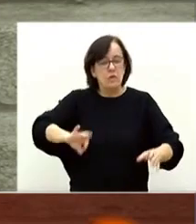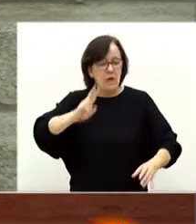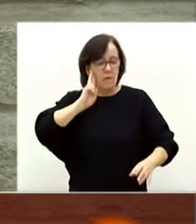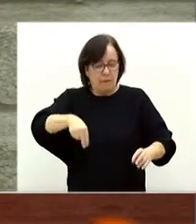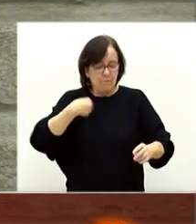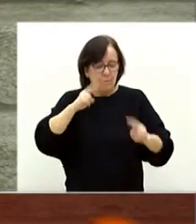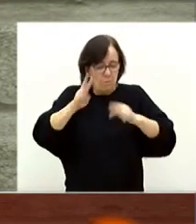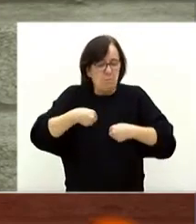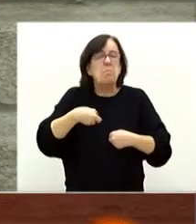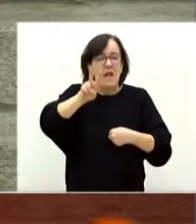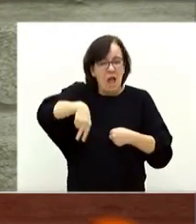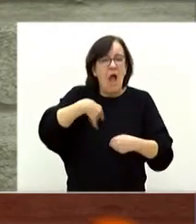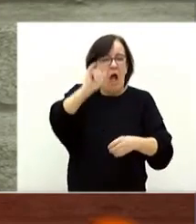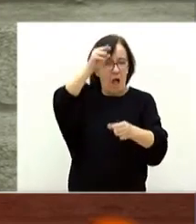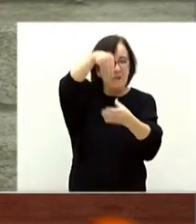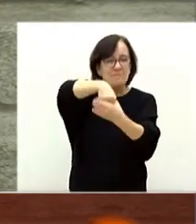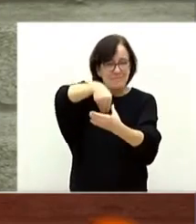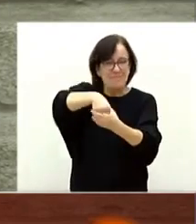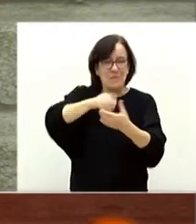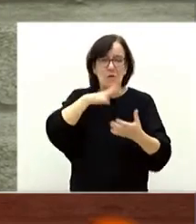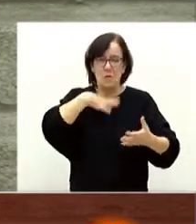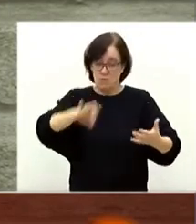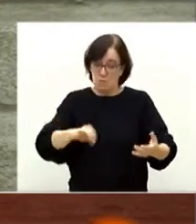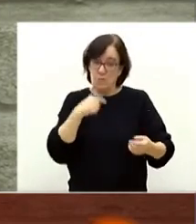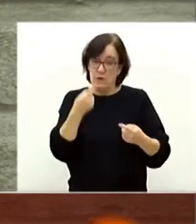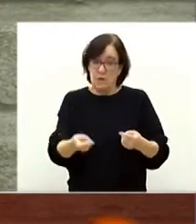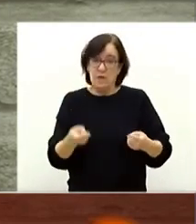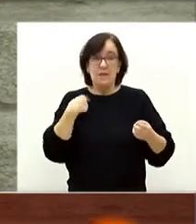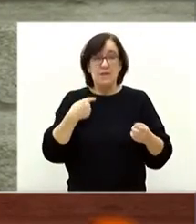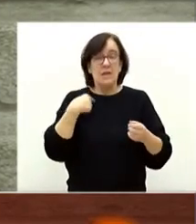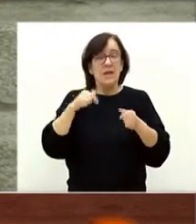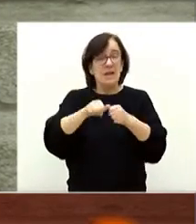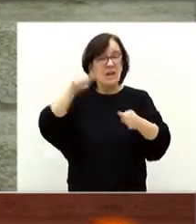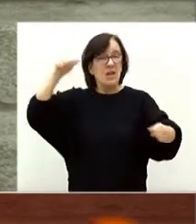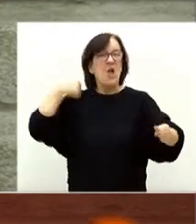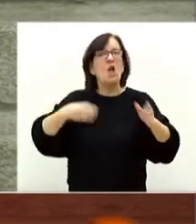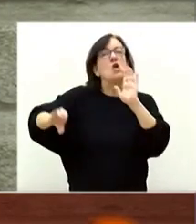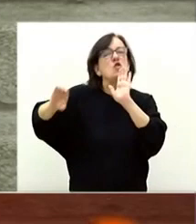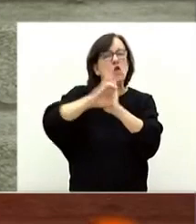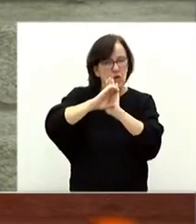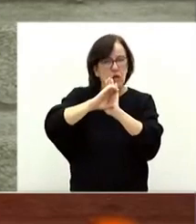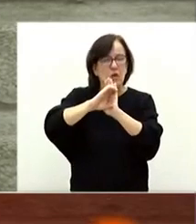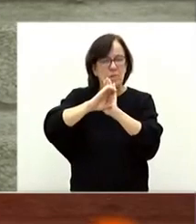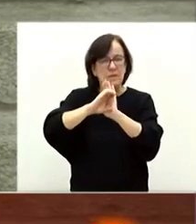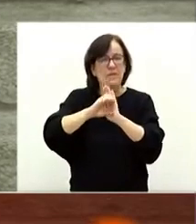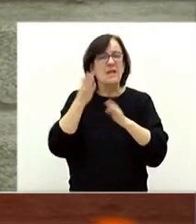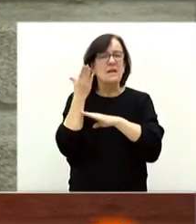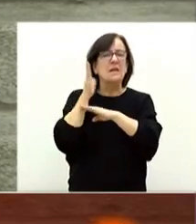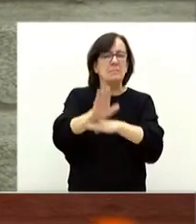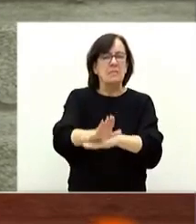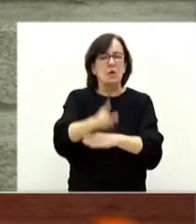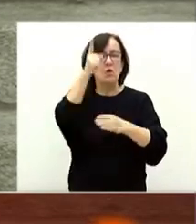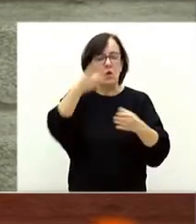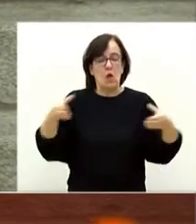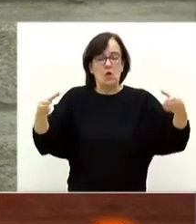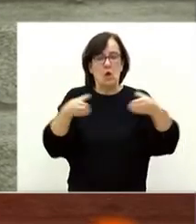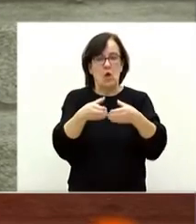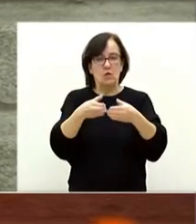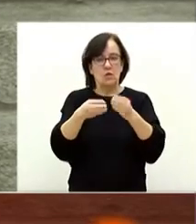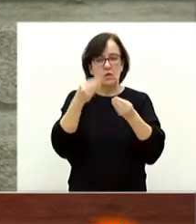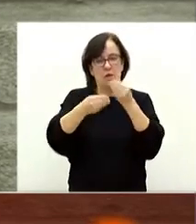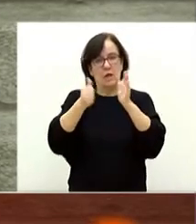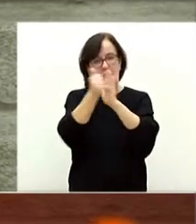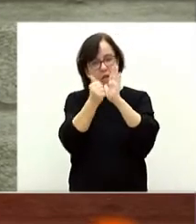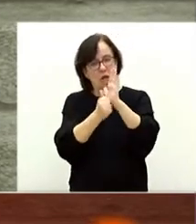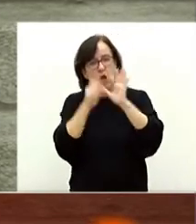reconocerse. Por eso se pudo decir entonces que los preceptos constitucionales representan un conjunto articulado